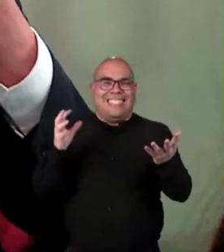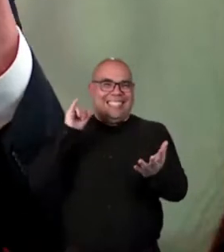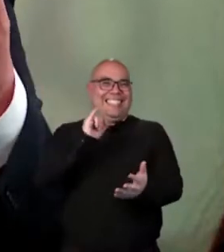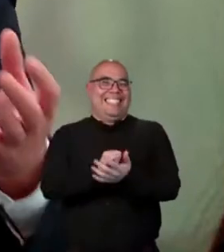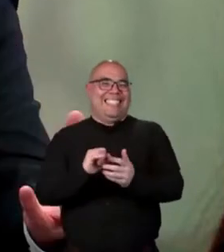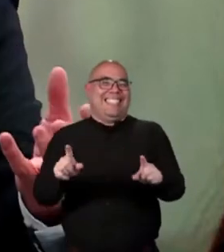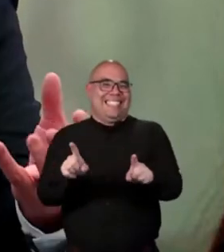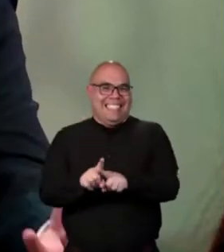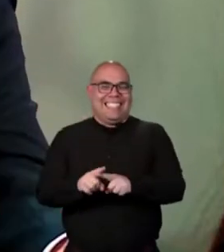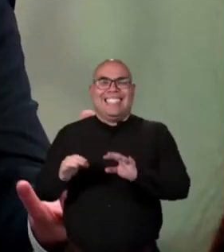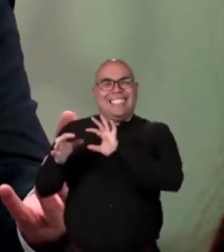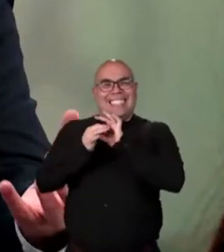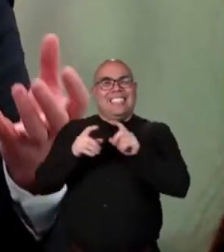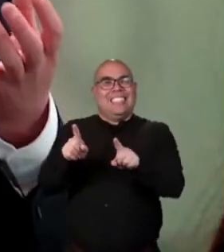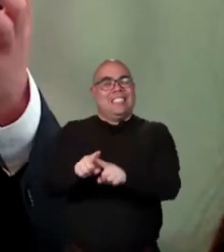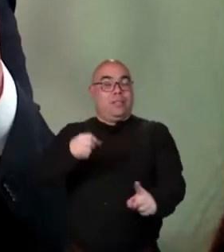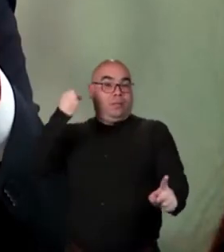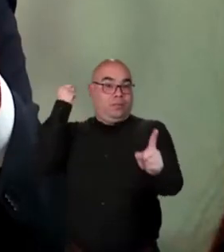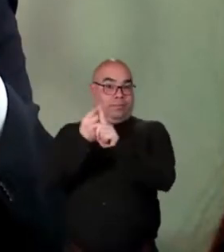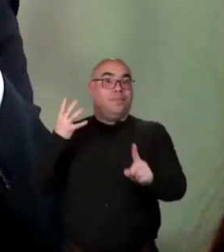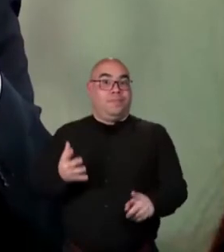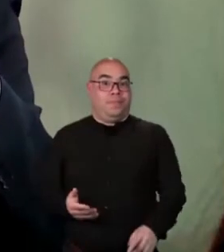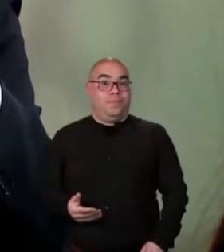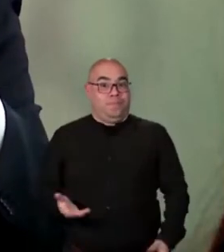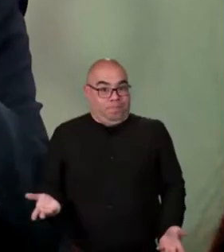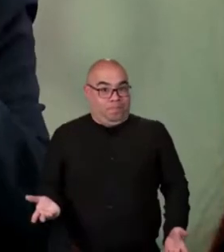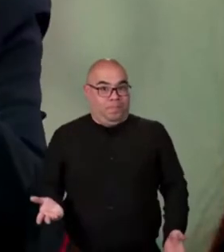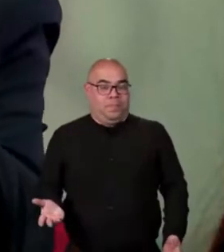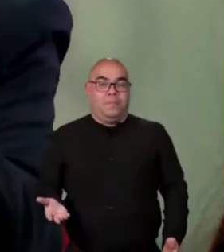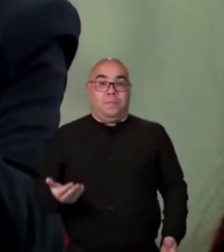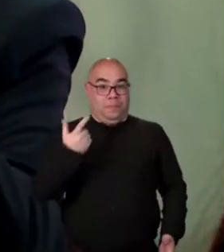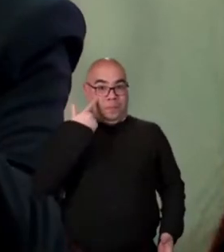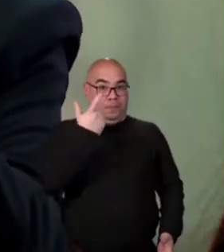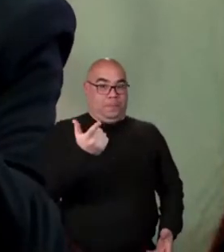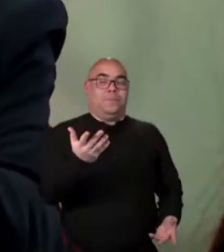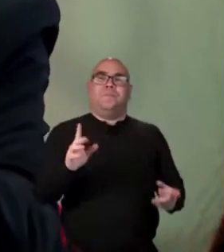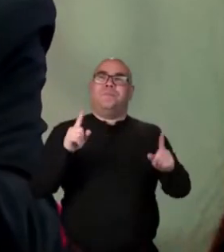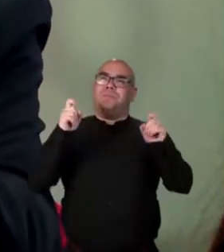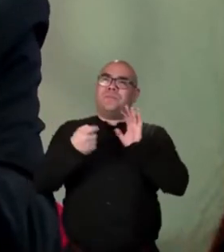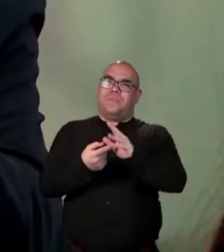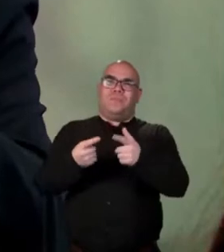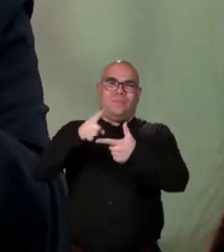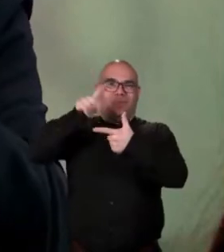generar esos impactos miren nomás los números que muestran